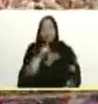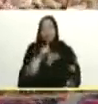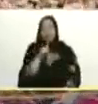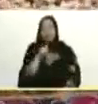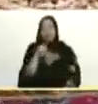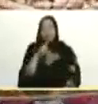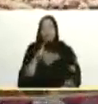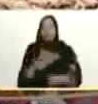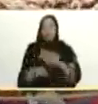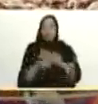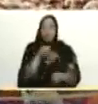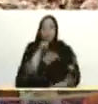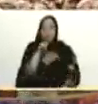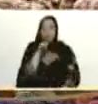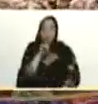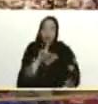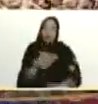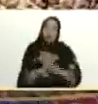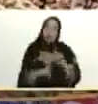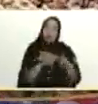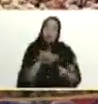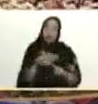tengo que preguntar